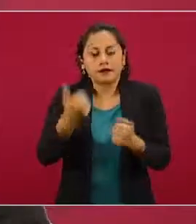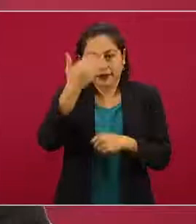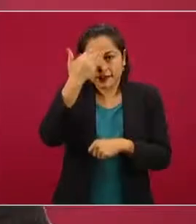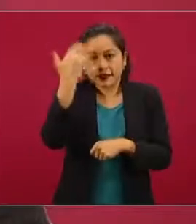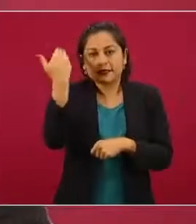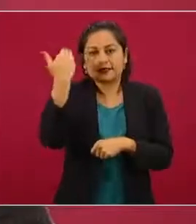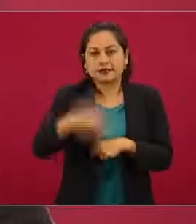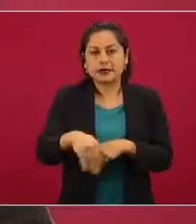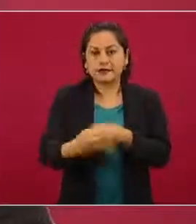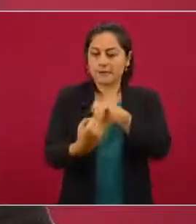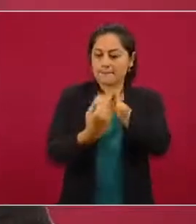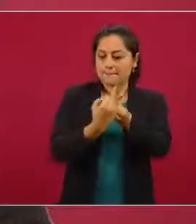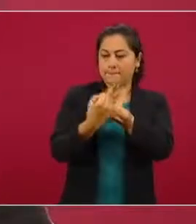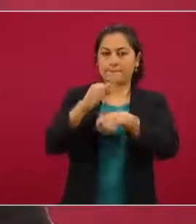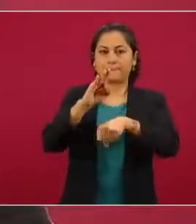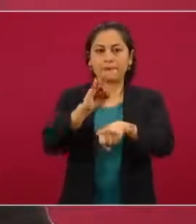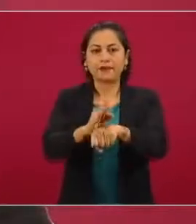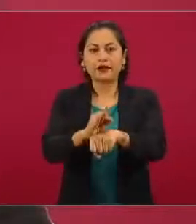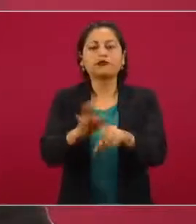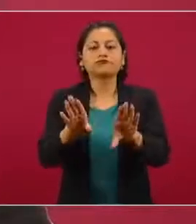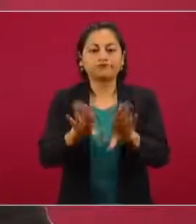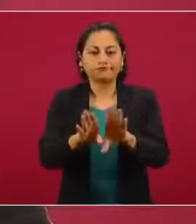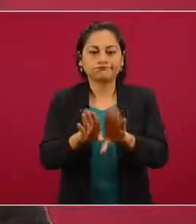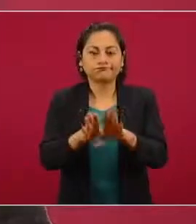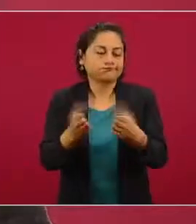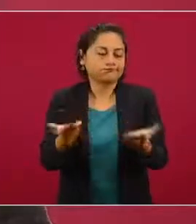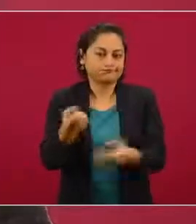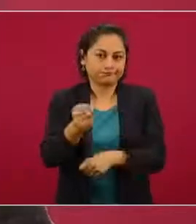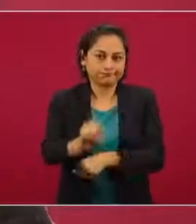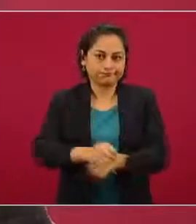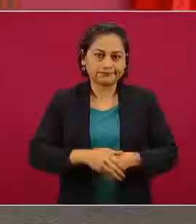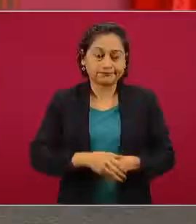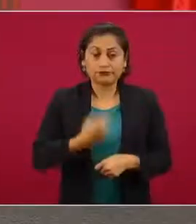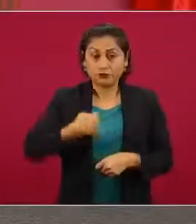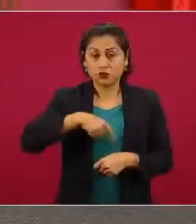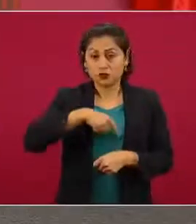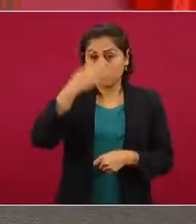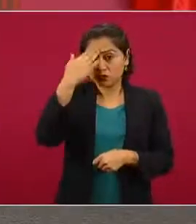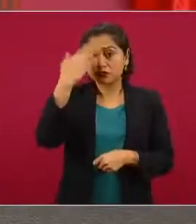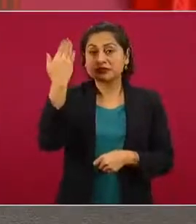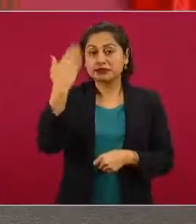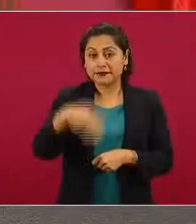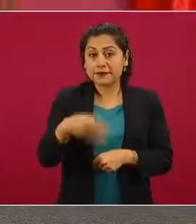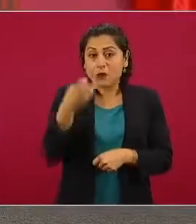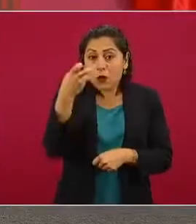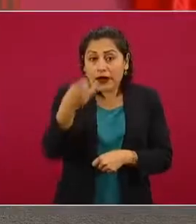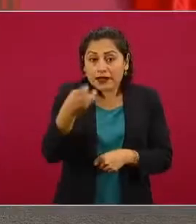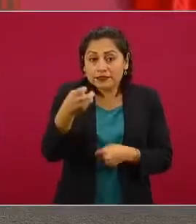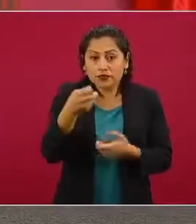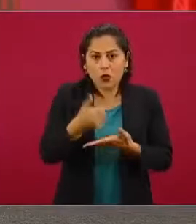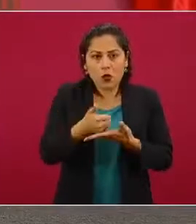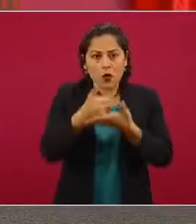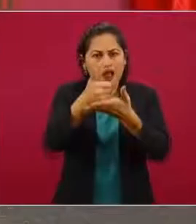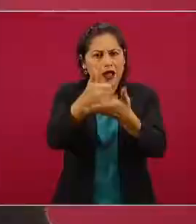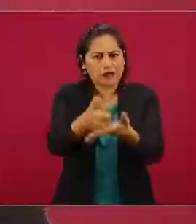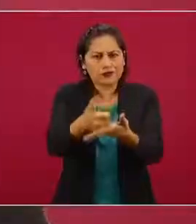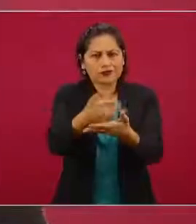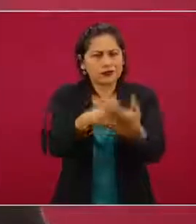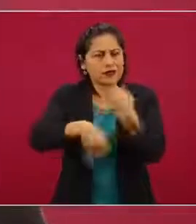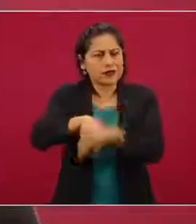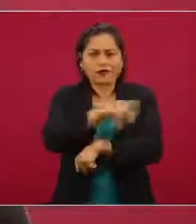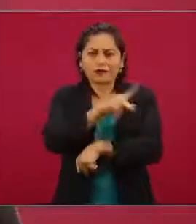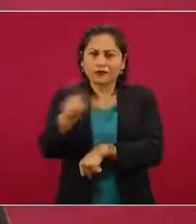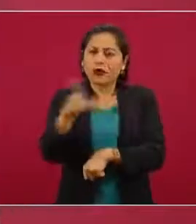otros. Nosotros estamos convencidos de que es una de las principales acciones que debemos seguir todos